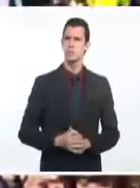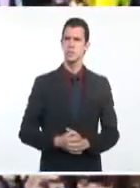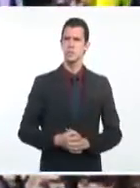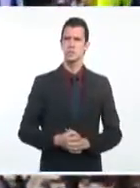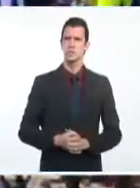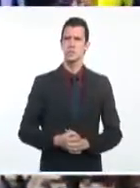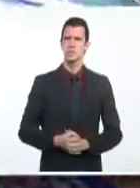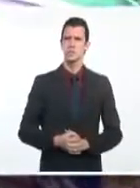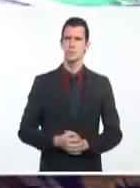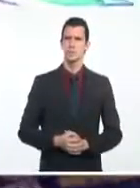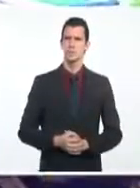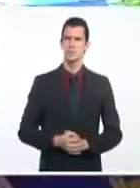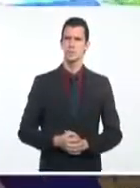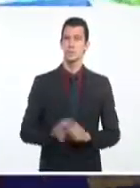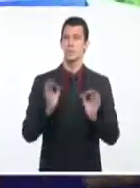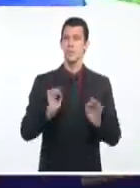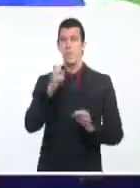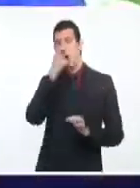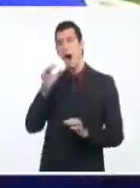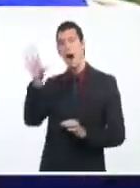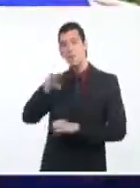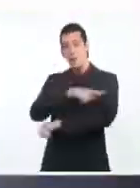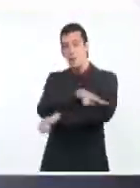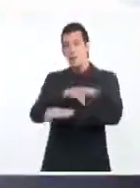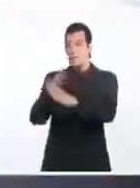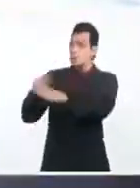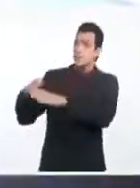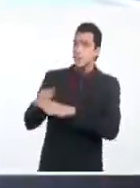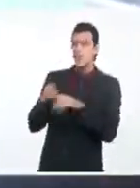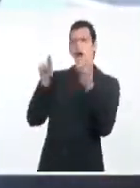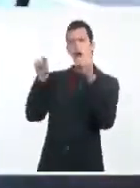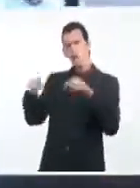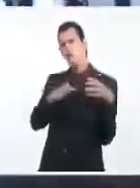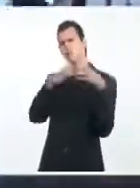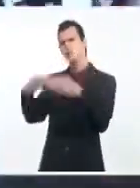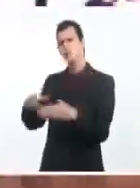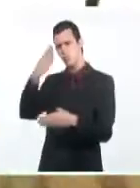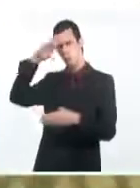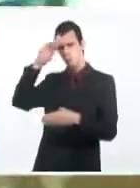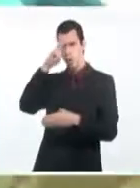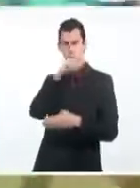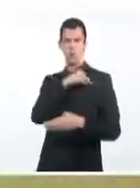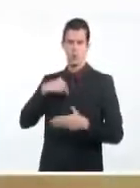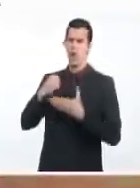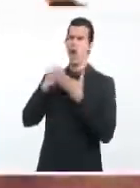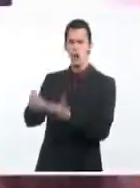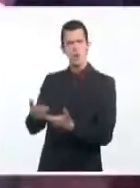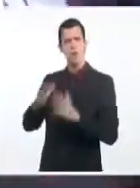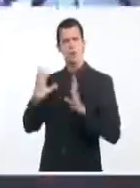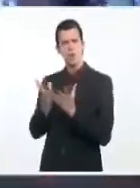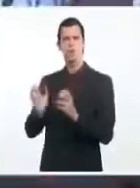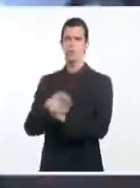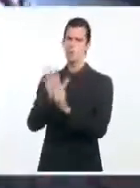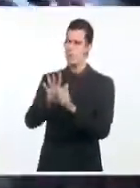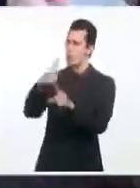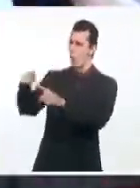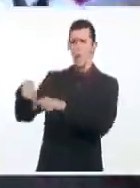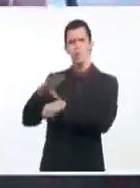los profesionales cubanos en múltiples esferas, especialmente la salud. Agradecen el rol de Cuba por la paz, la